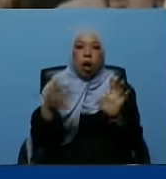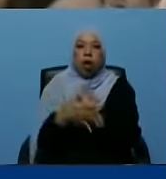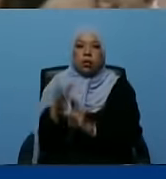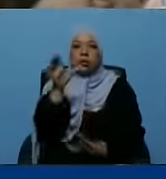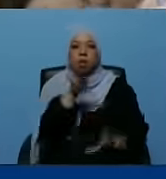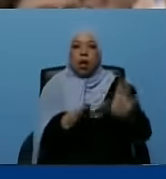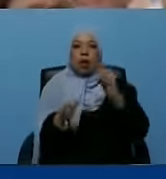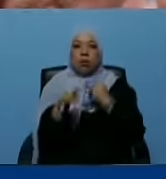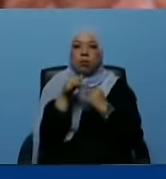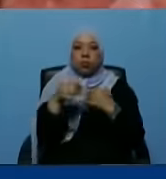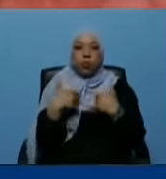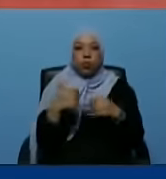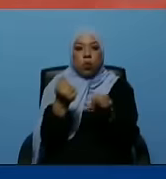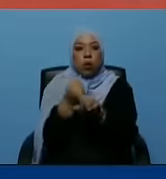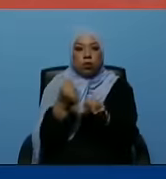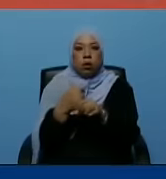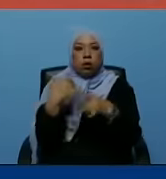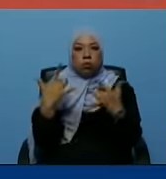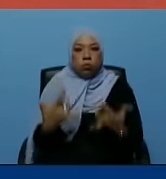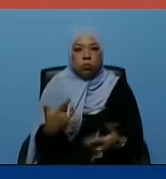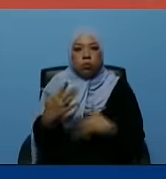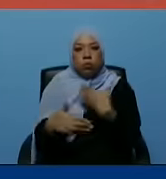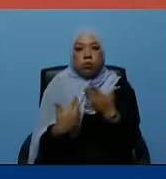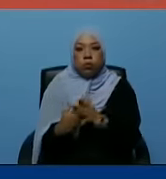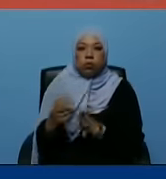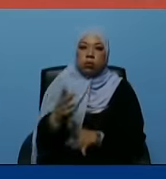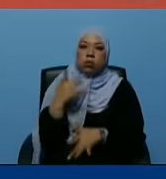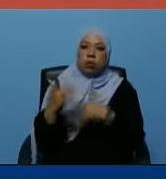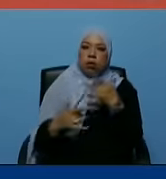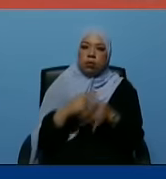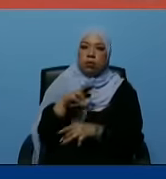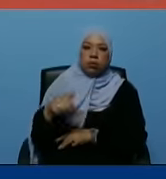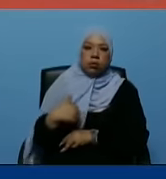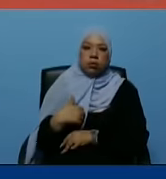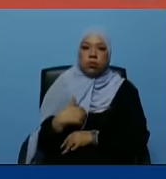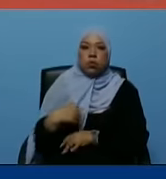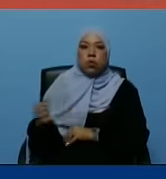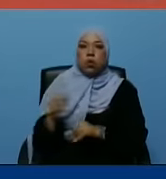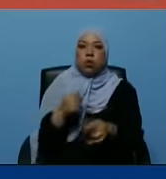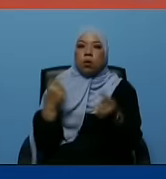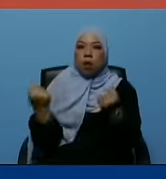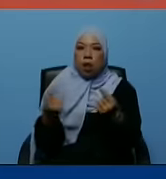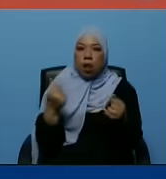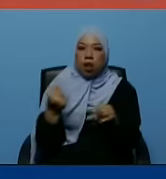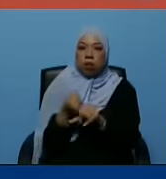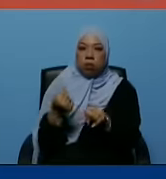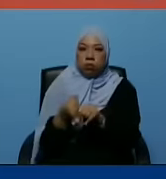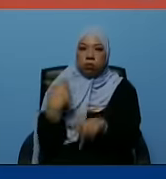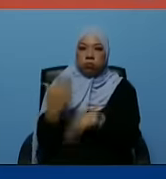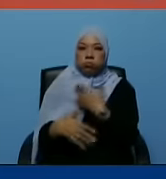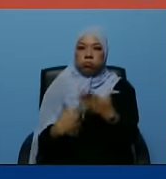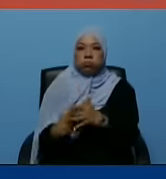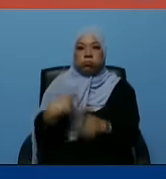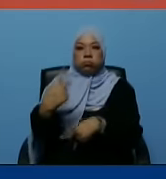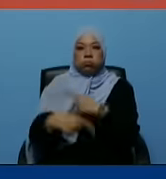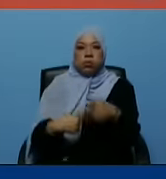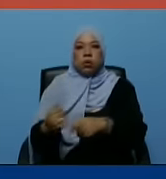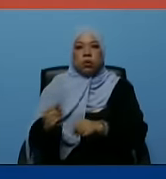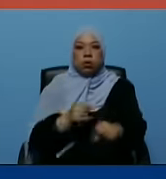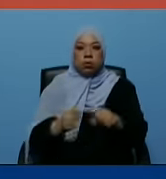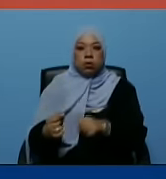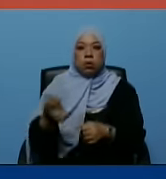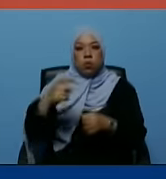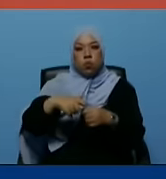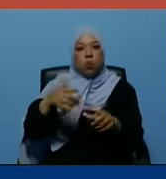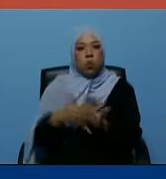científica, seria, que es lo que venimos haciendo, que se mueva el financiamiento, que los productos se muevan, se